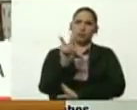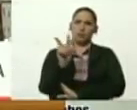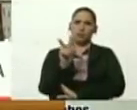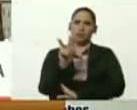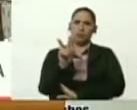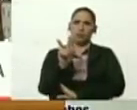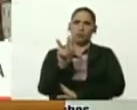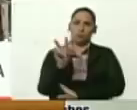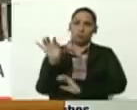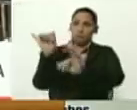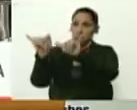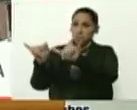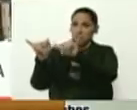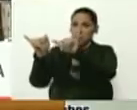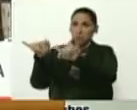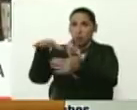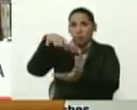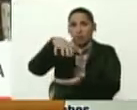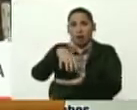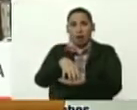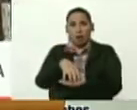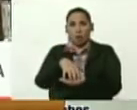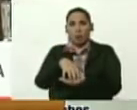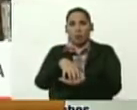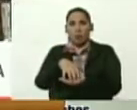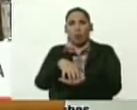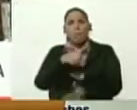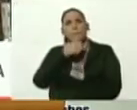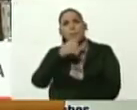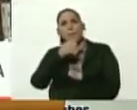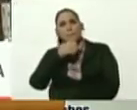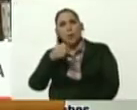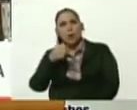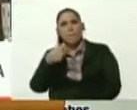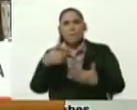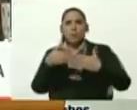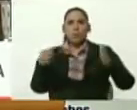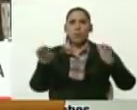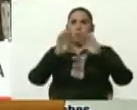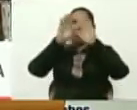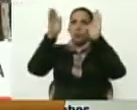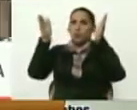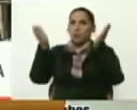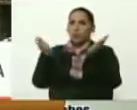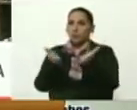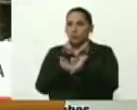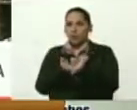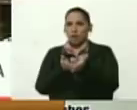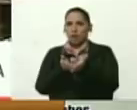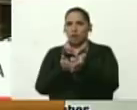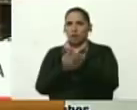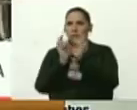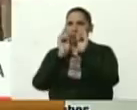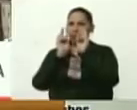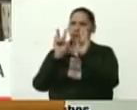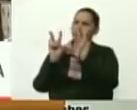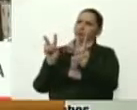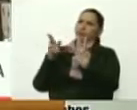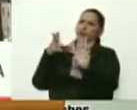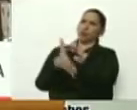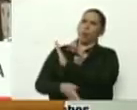propio Estado y a la opinión pública mundial en la expectativa de esa